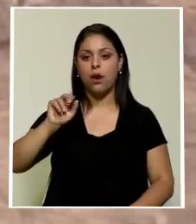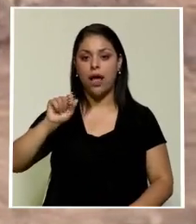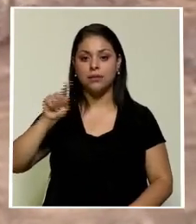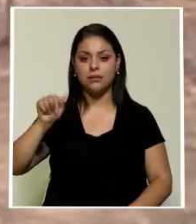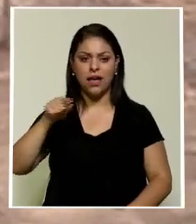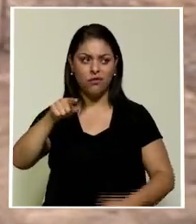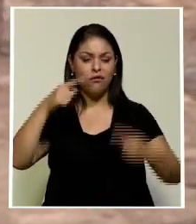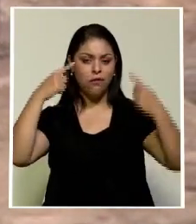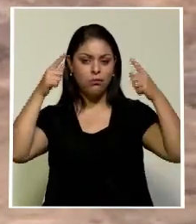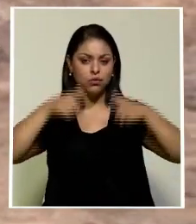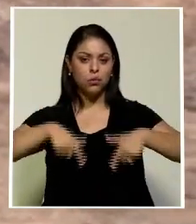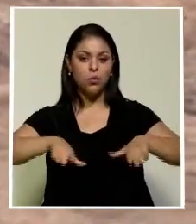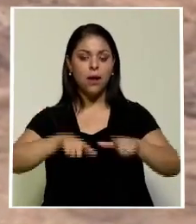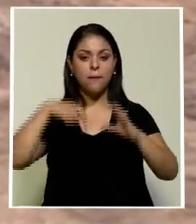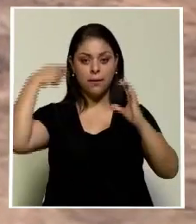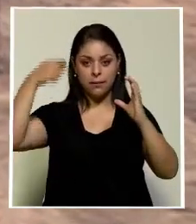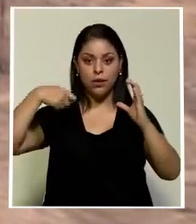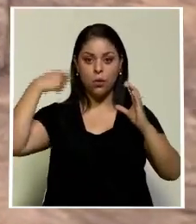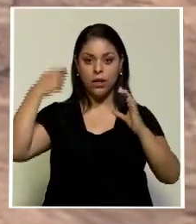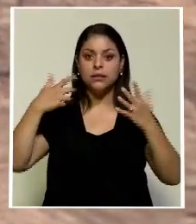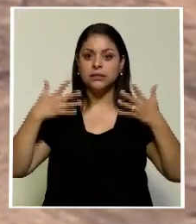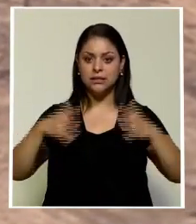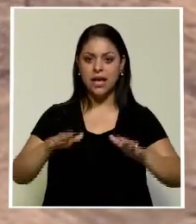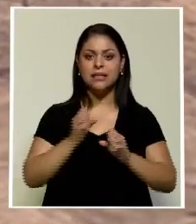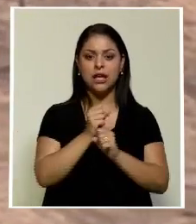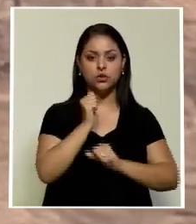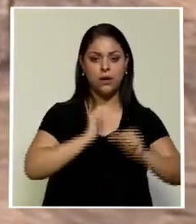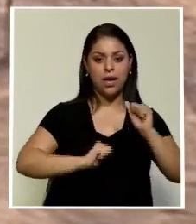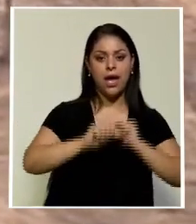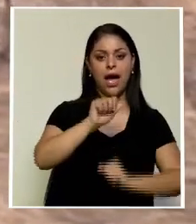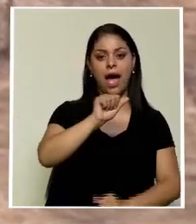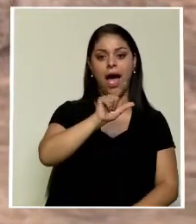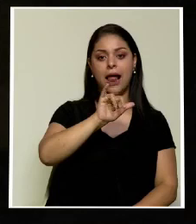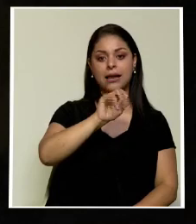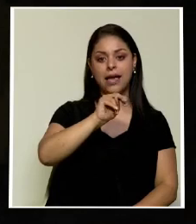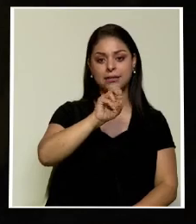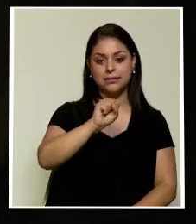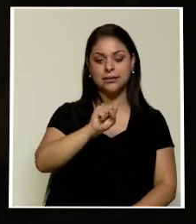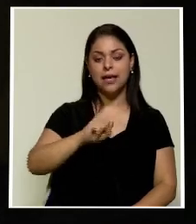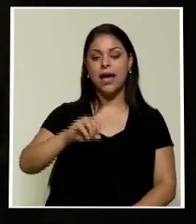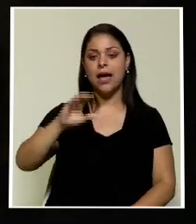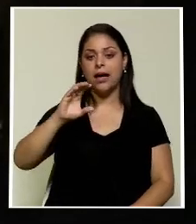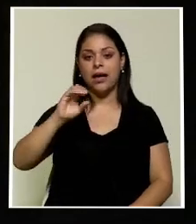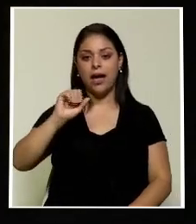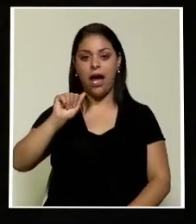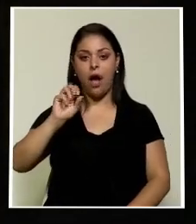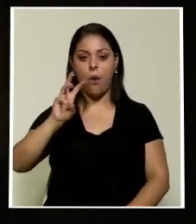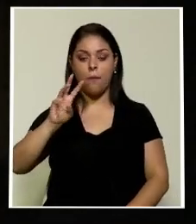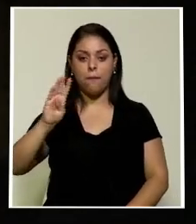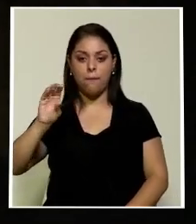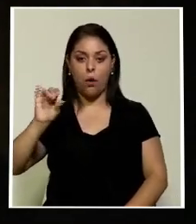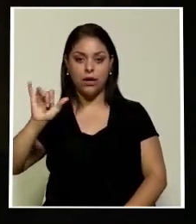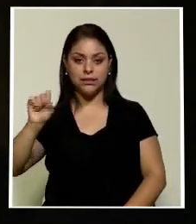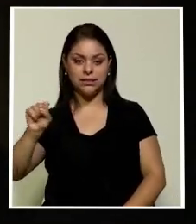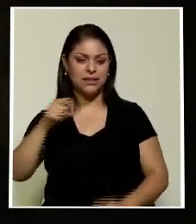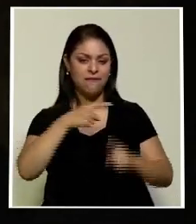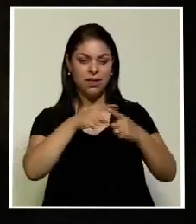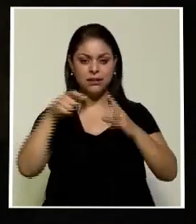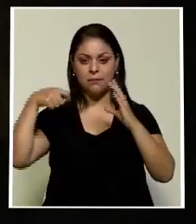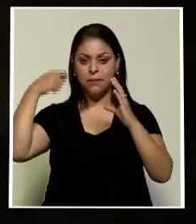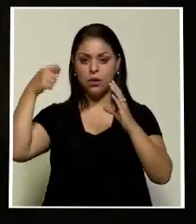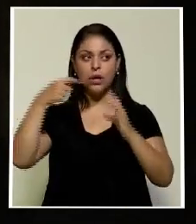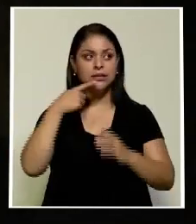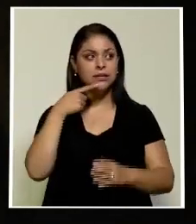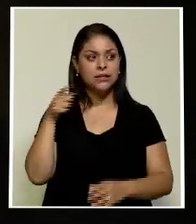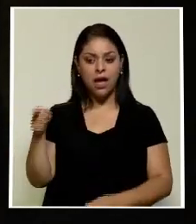Estados Unidos, donde también se han rodado Cowboys y Aliens o Longmire. La policía del condado de Santa Fe indicó que Baldwin acudió